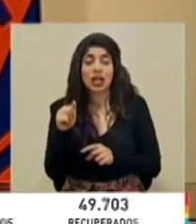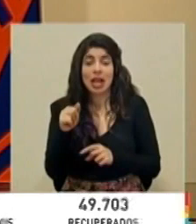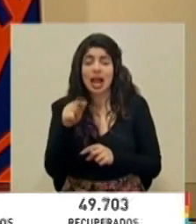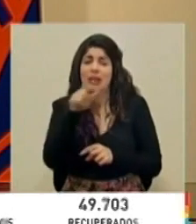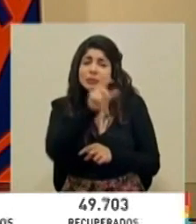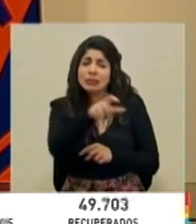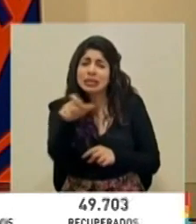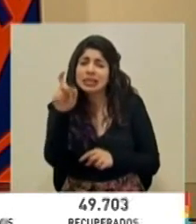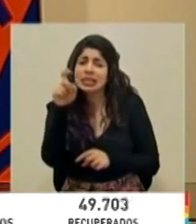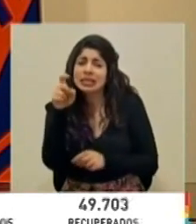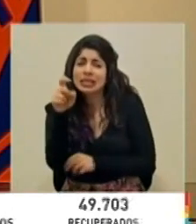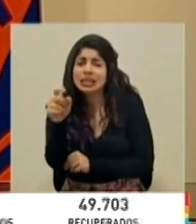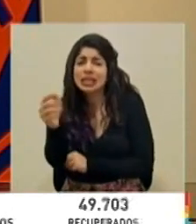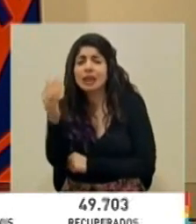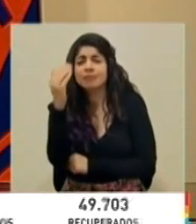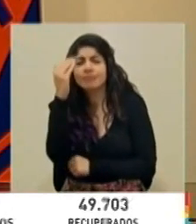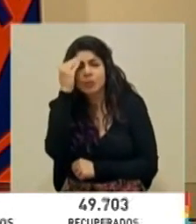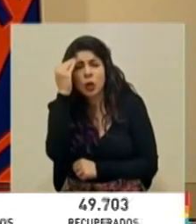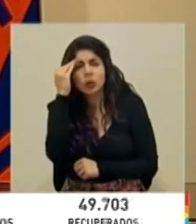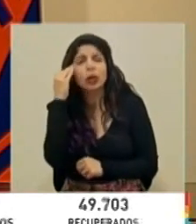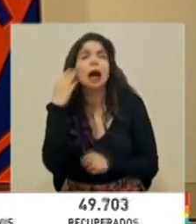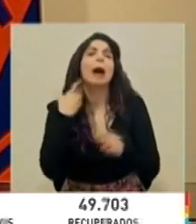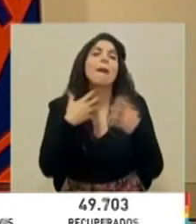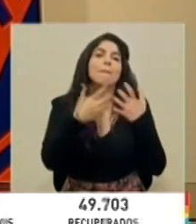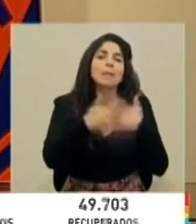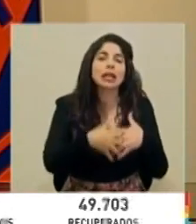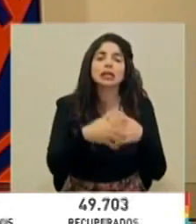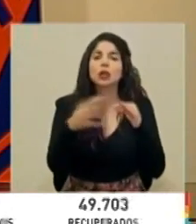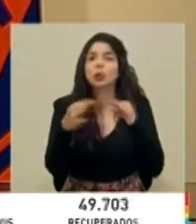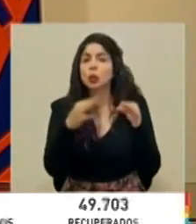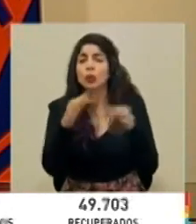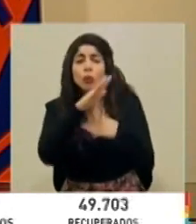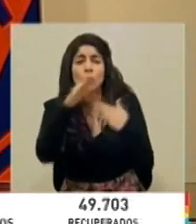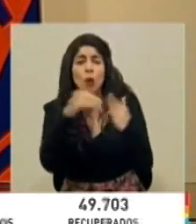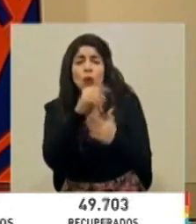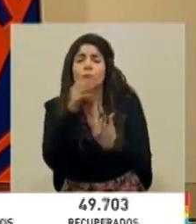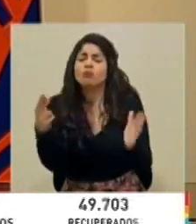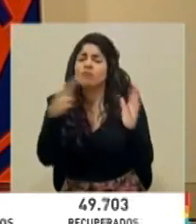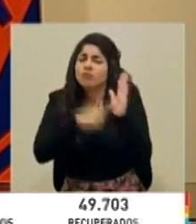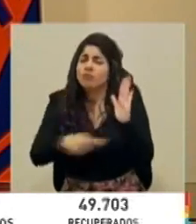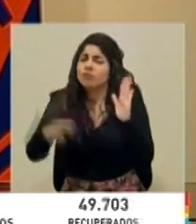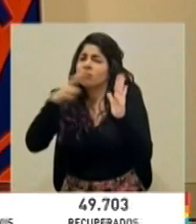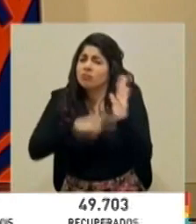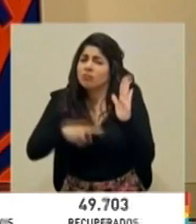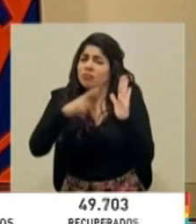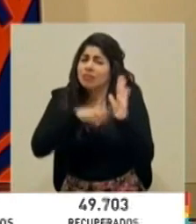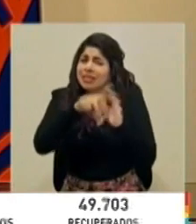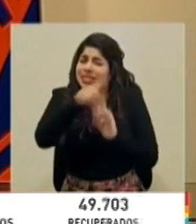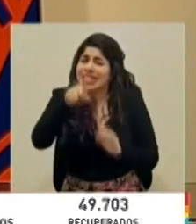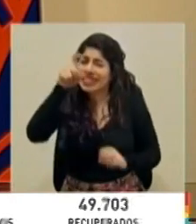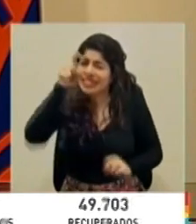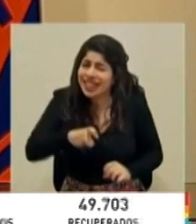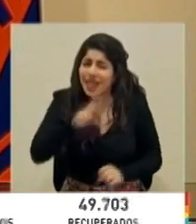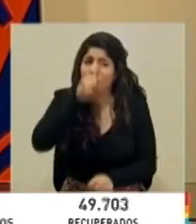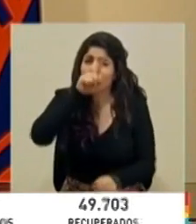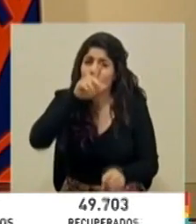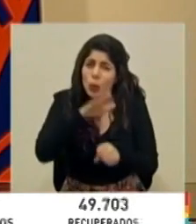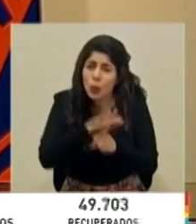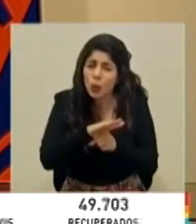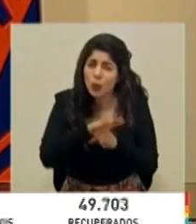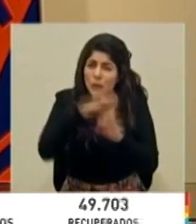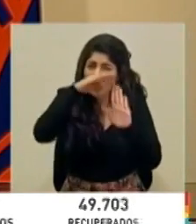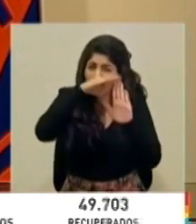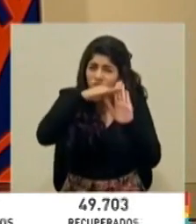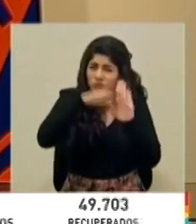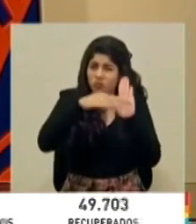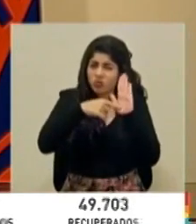conciencia a todo el empresariado turístico completo una y otra vez lo repito sobre el cumplimiento muy estricto de los